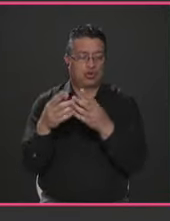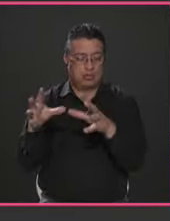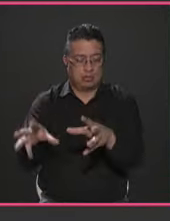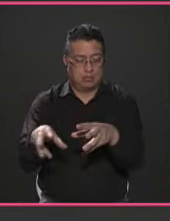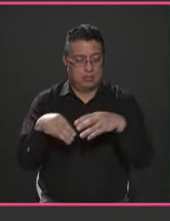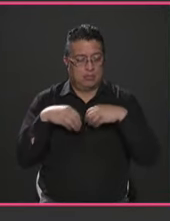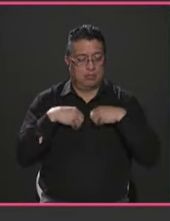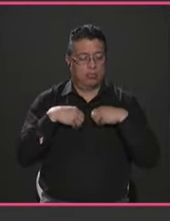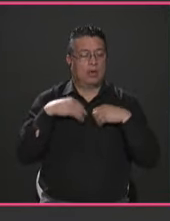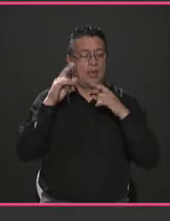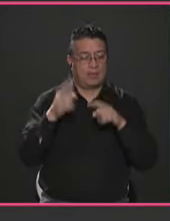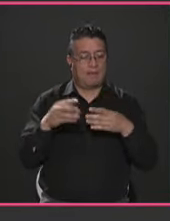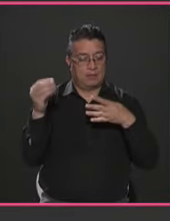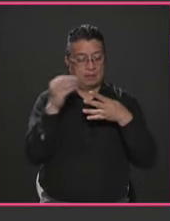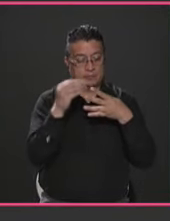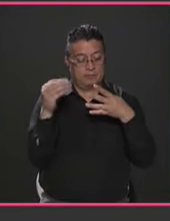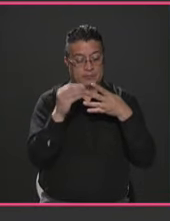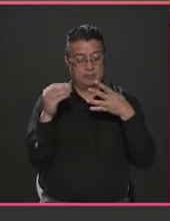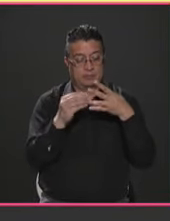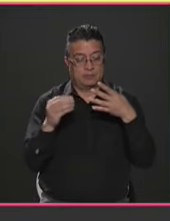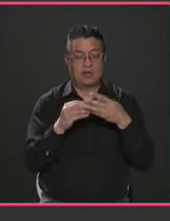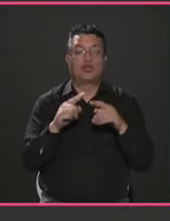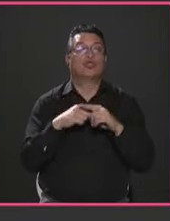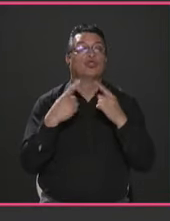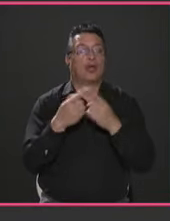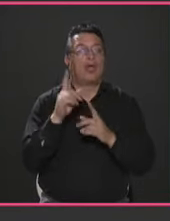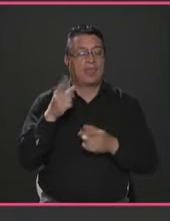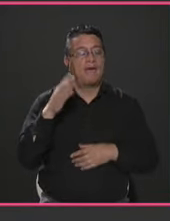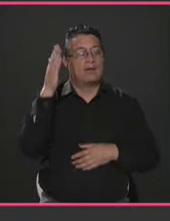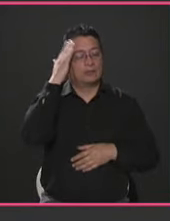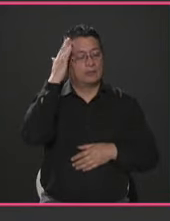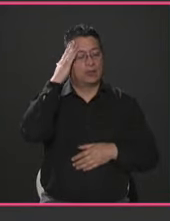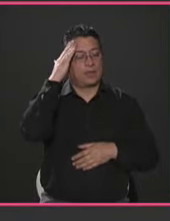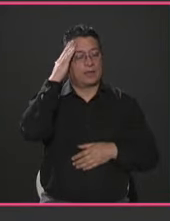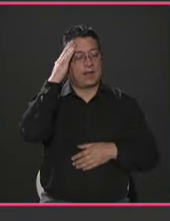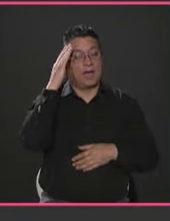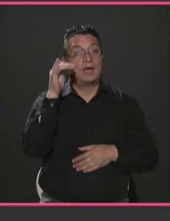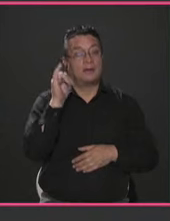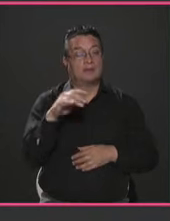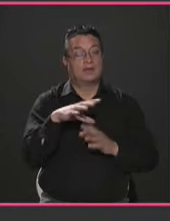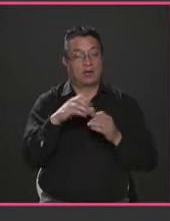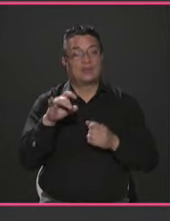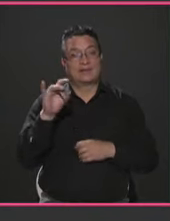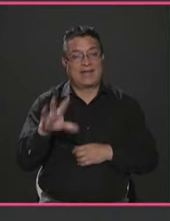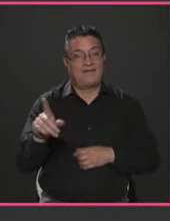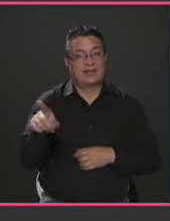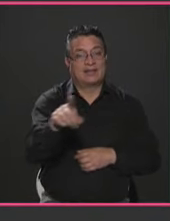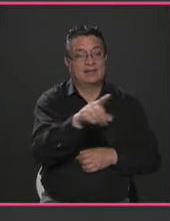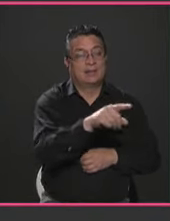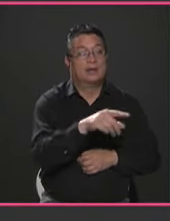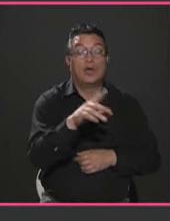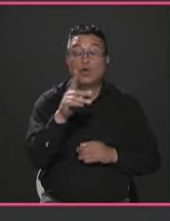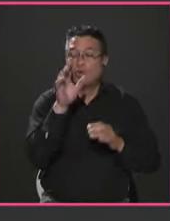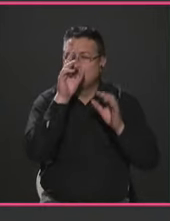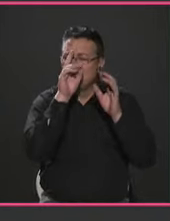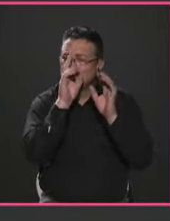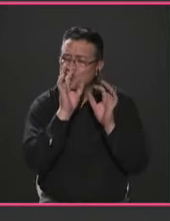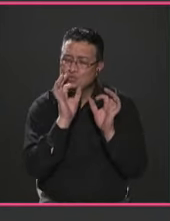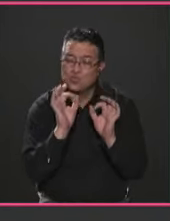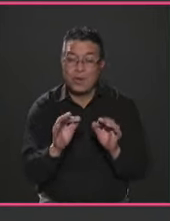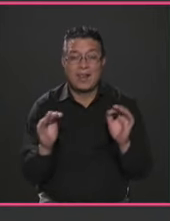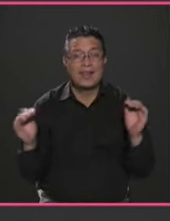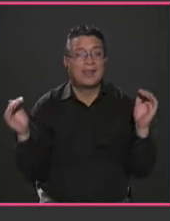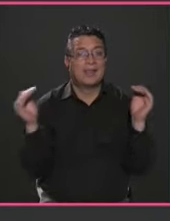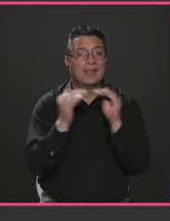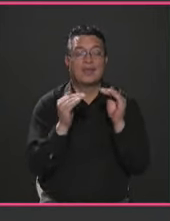los factores en cuenta y de acuerdo a lo que ya saben Exactamente lo mismo